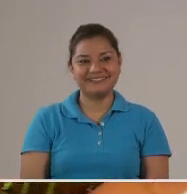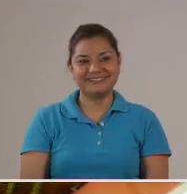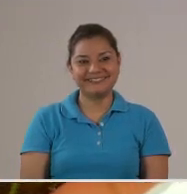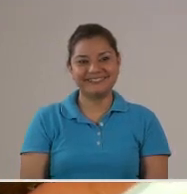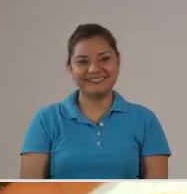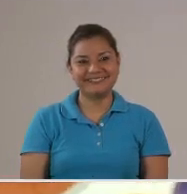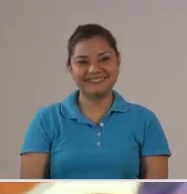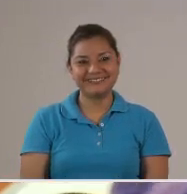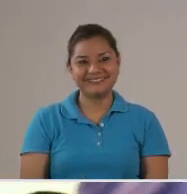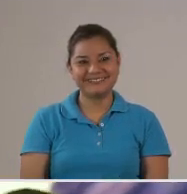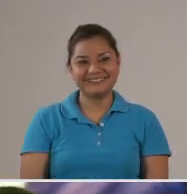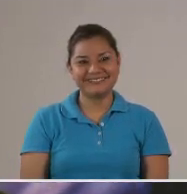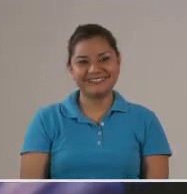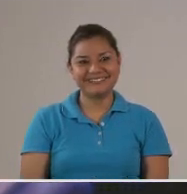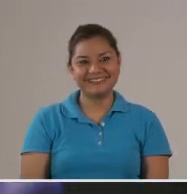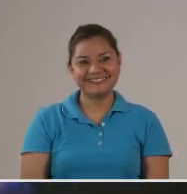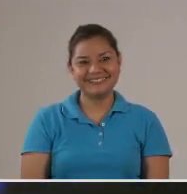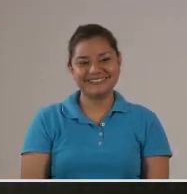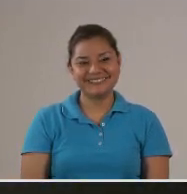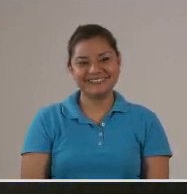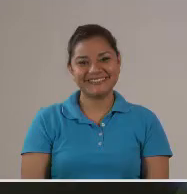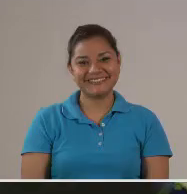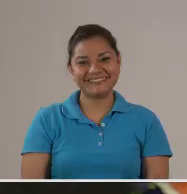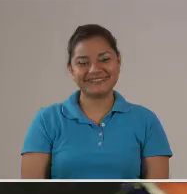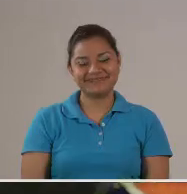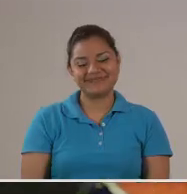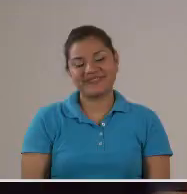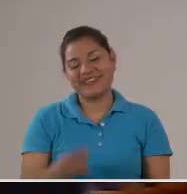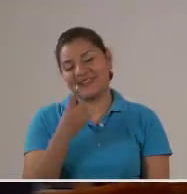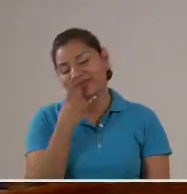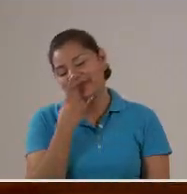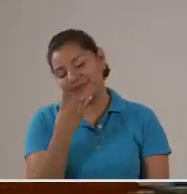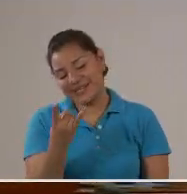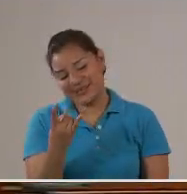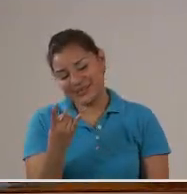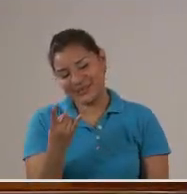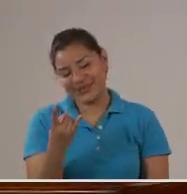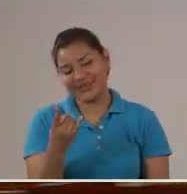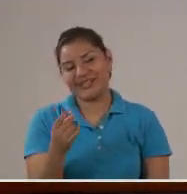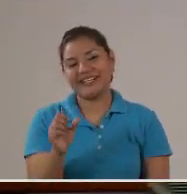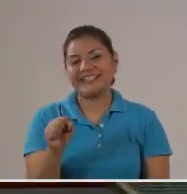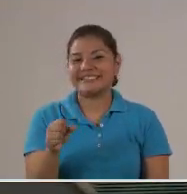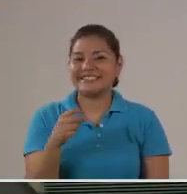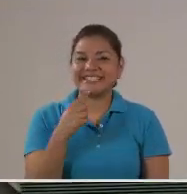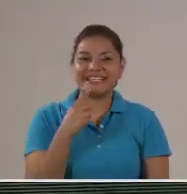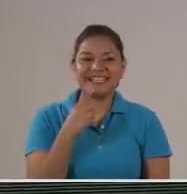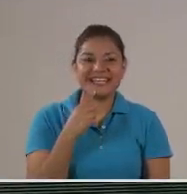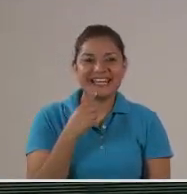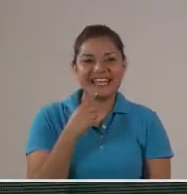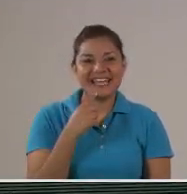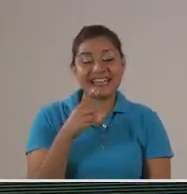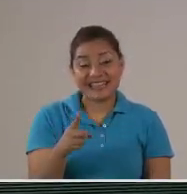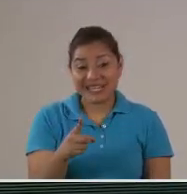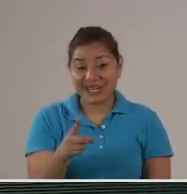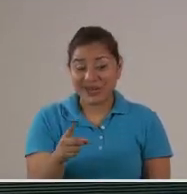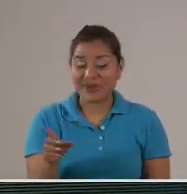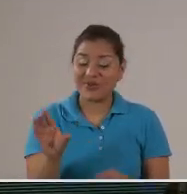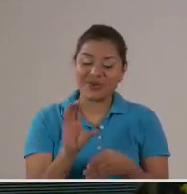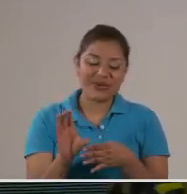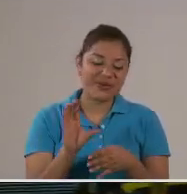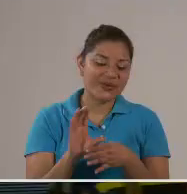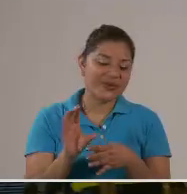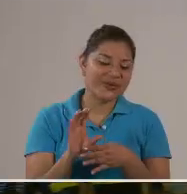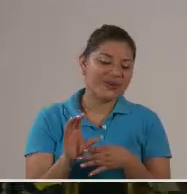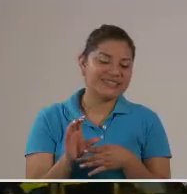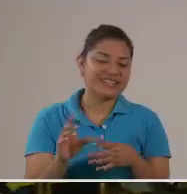hermano usted pensará que yo solo viendo esos vasos ya pero reprendo en el nombre de Jesús toda idea maligna